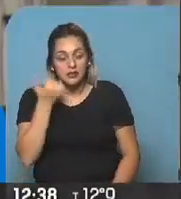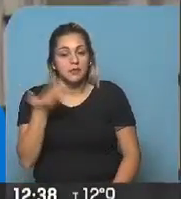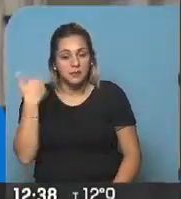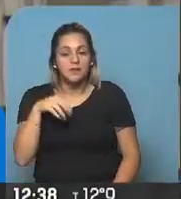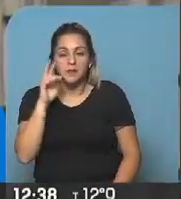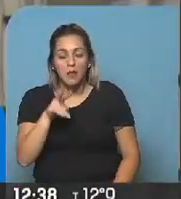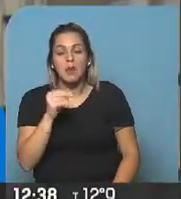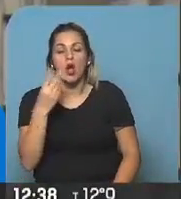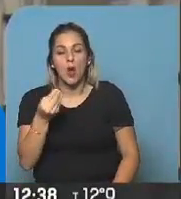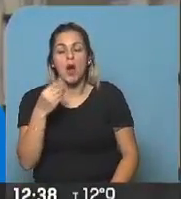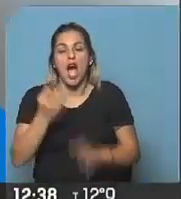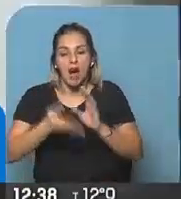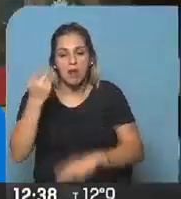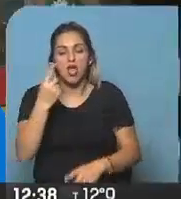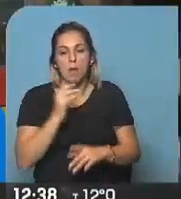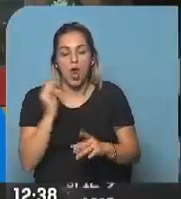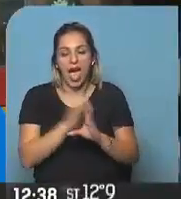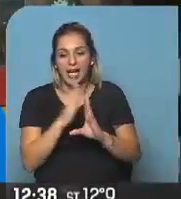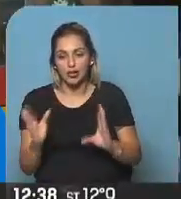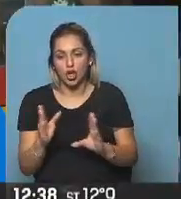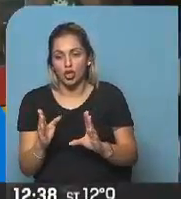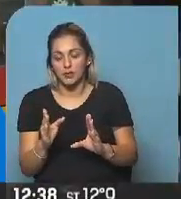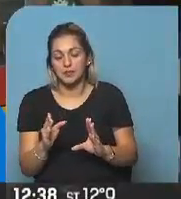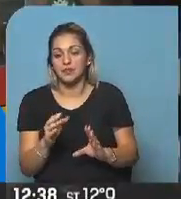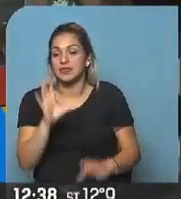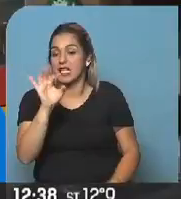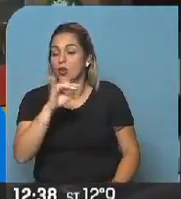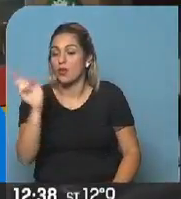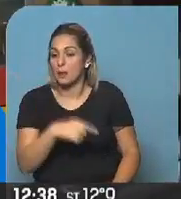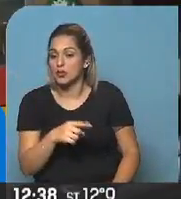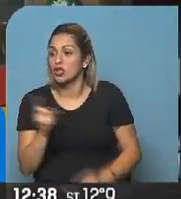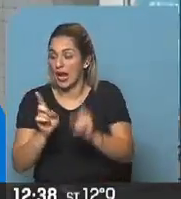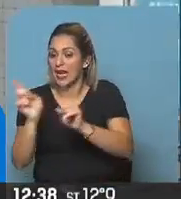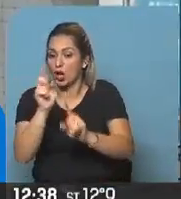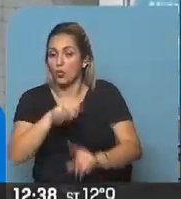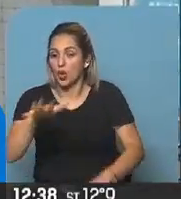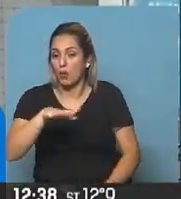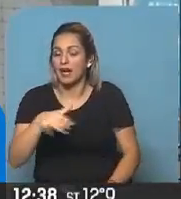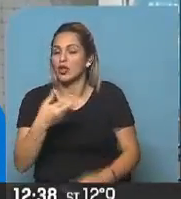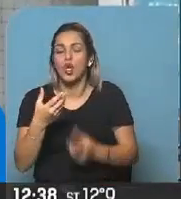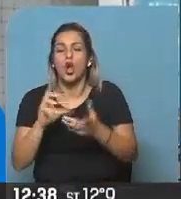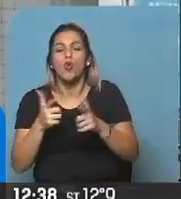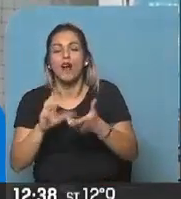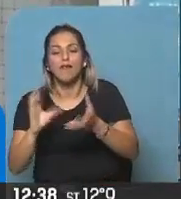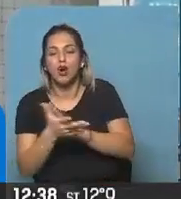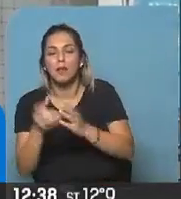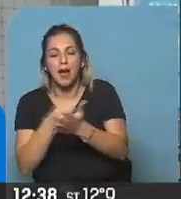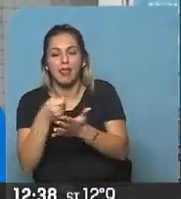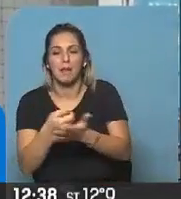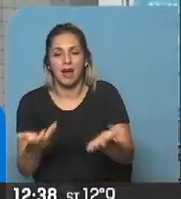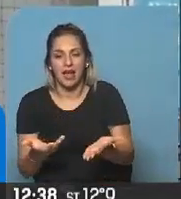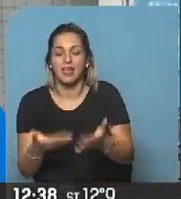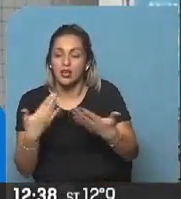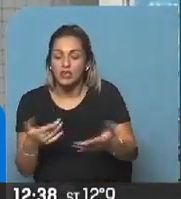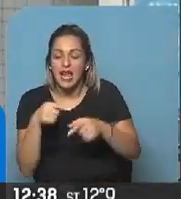que el aumento interanual de los alquileres fue del 50% en algunos barrios. No hay forma de sostener esto. Estamos